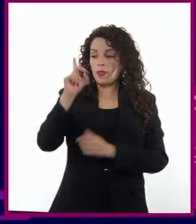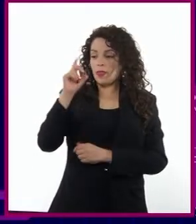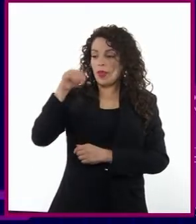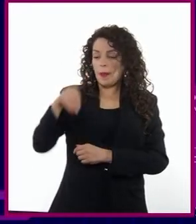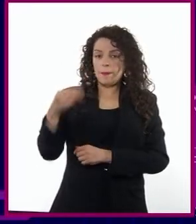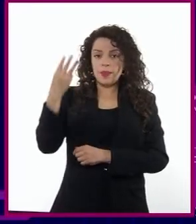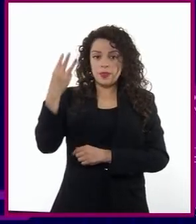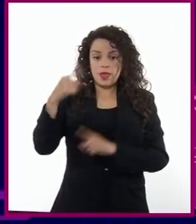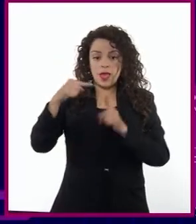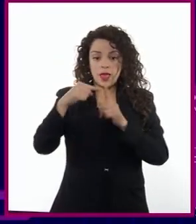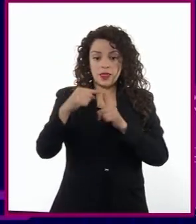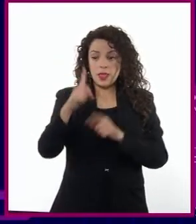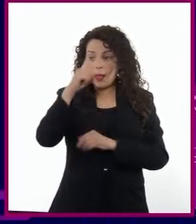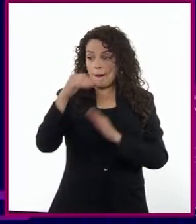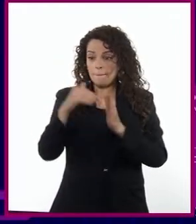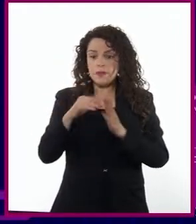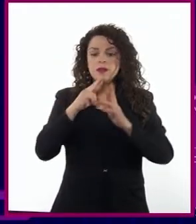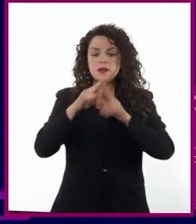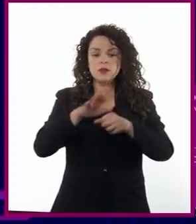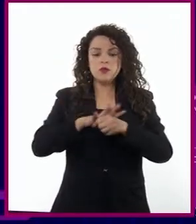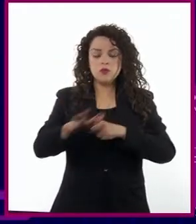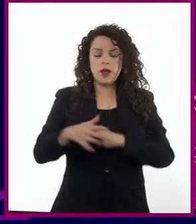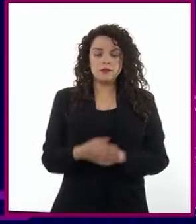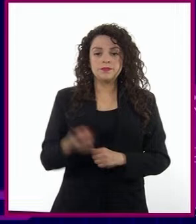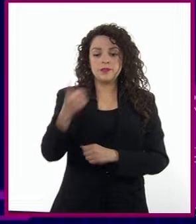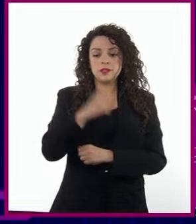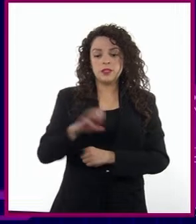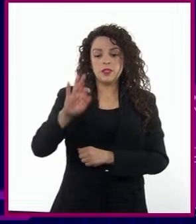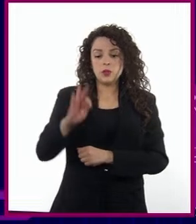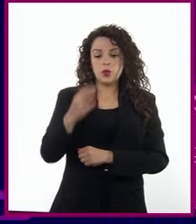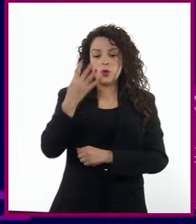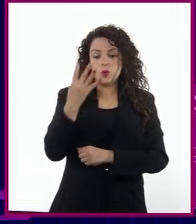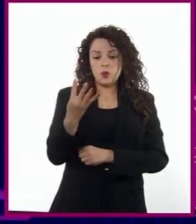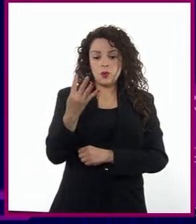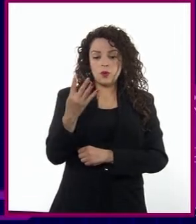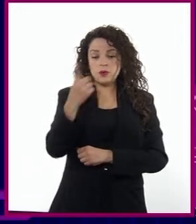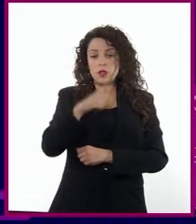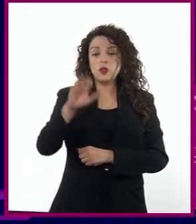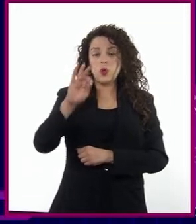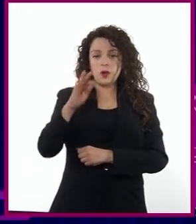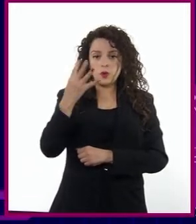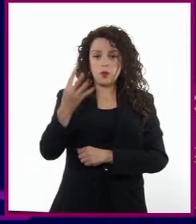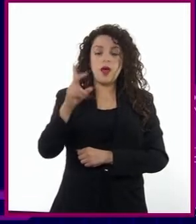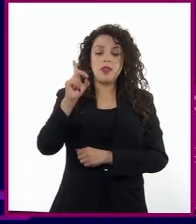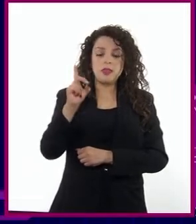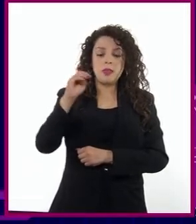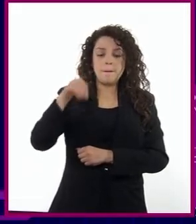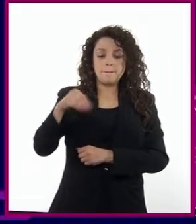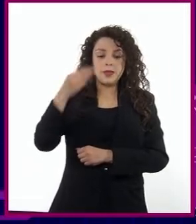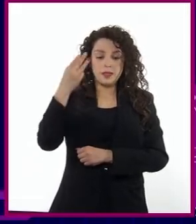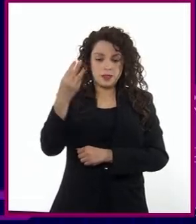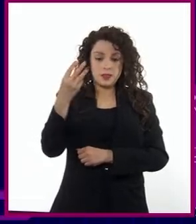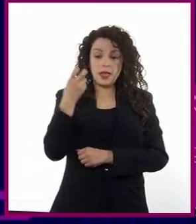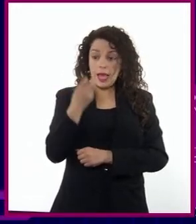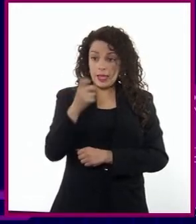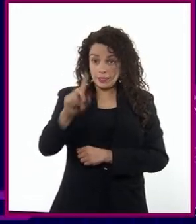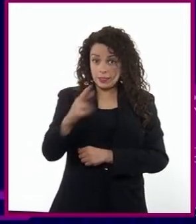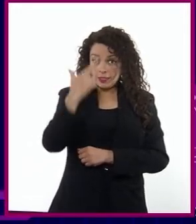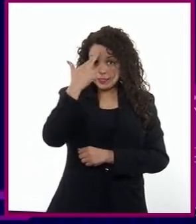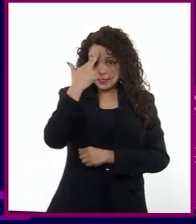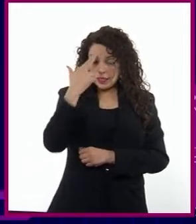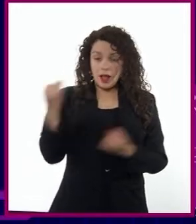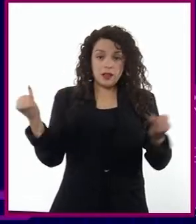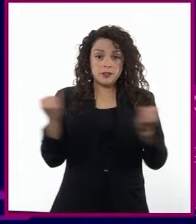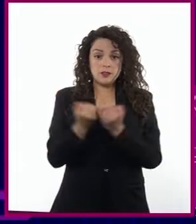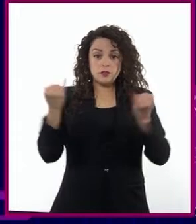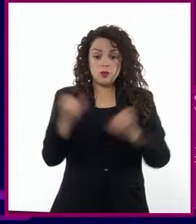1000 nos da como resultado 144 decímetros cúbicos. Recordemos que un decímetro cúbico es